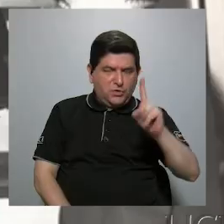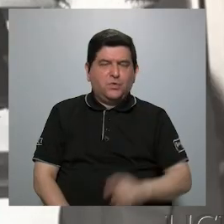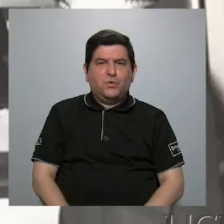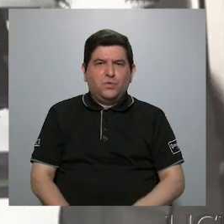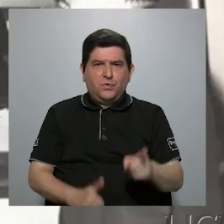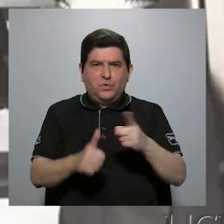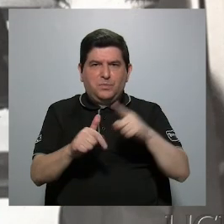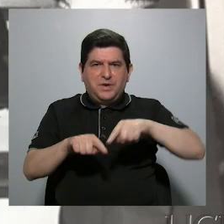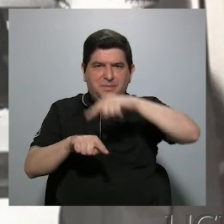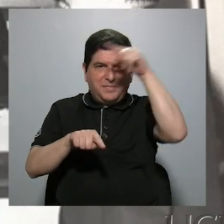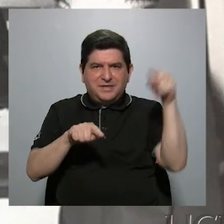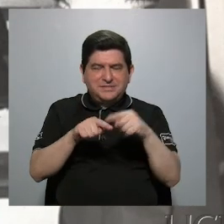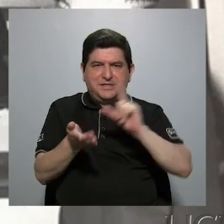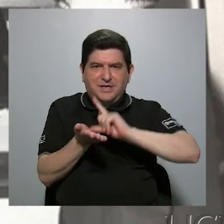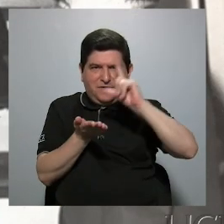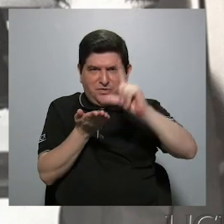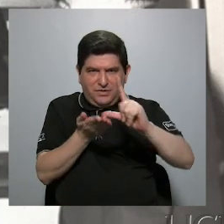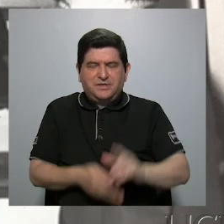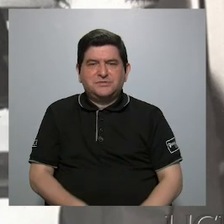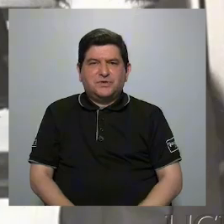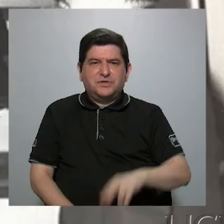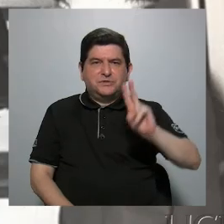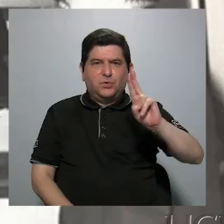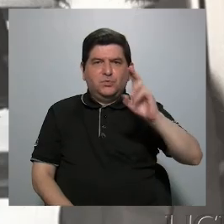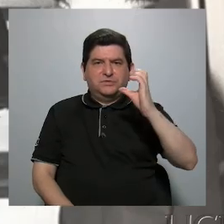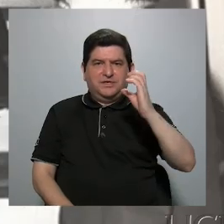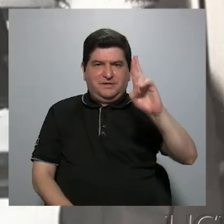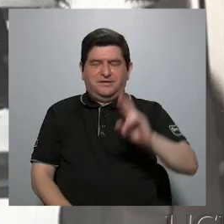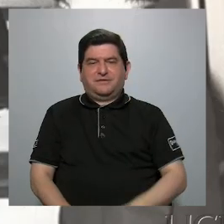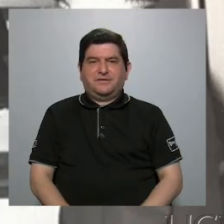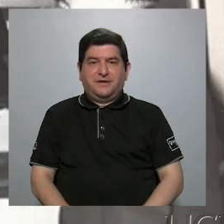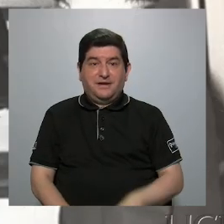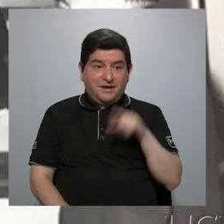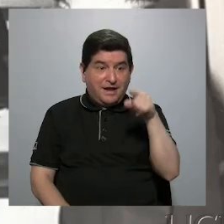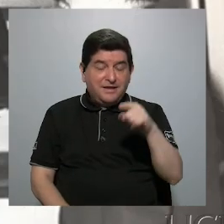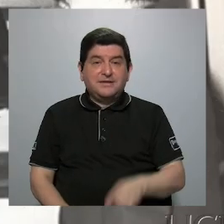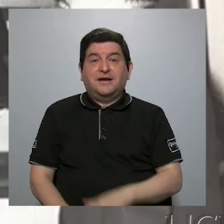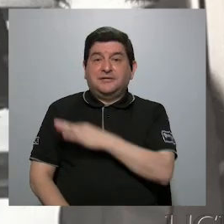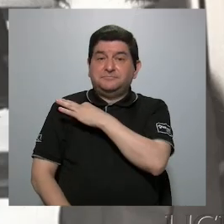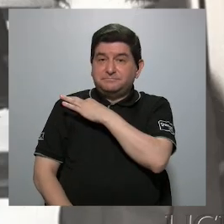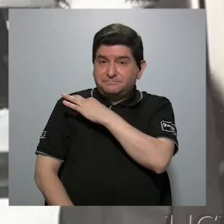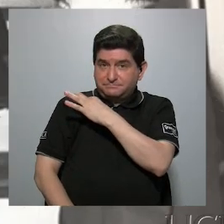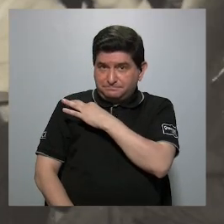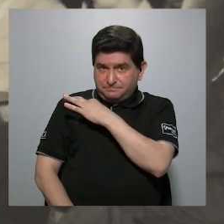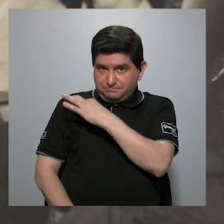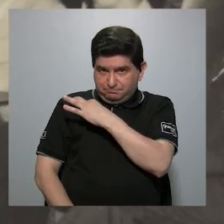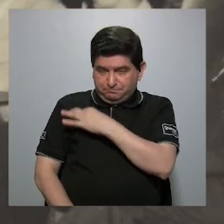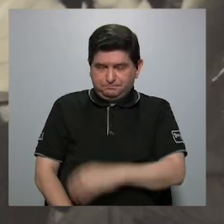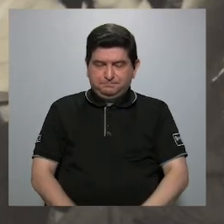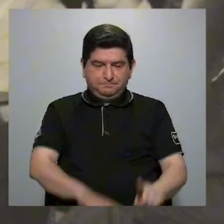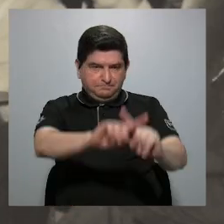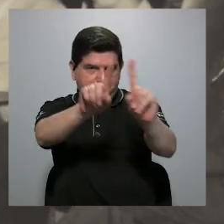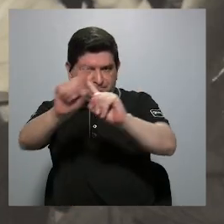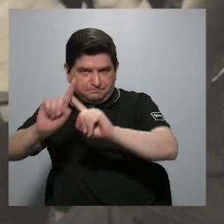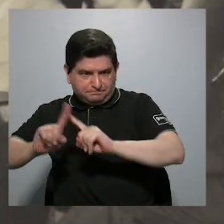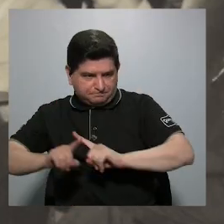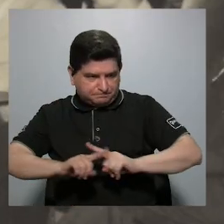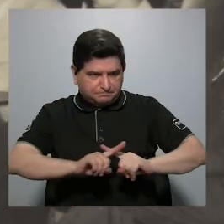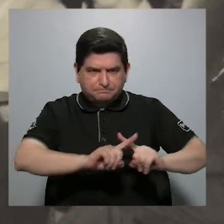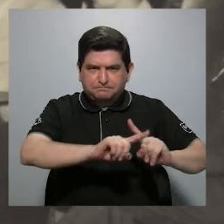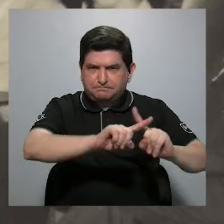1941 del primer ciclo lectivo de la Universidad de Costa Rica. Acto en que se invitan a una